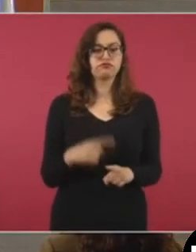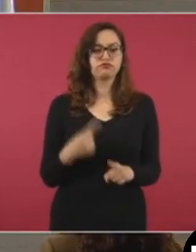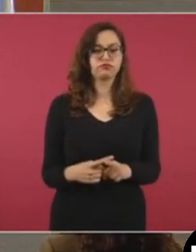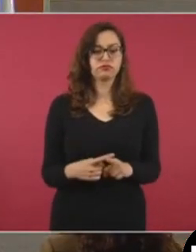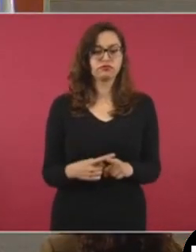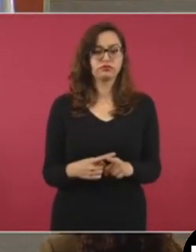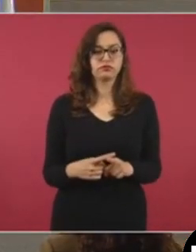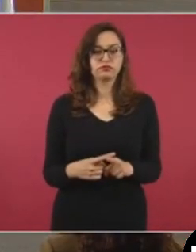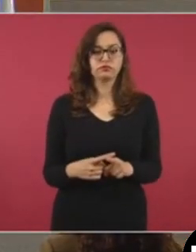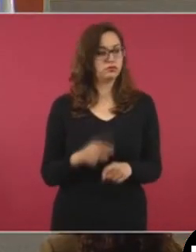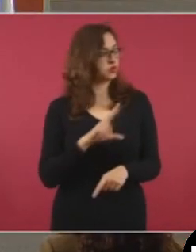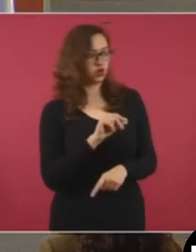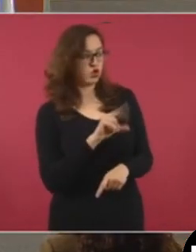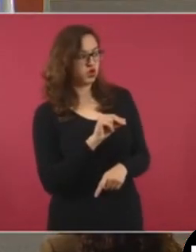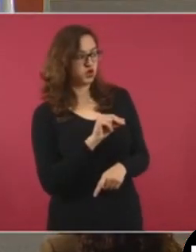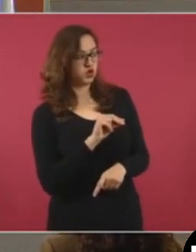Que no.